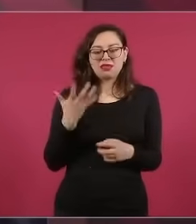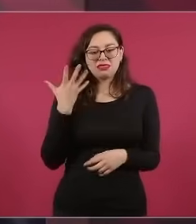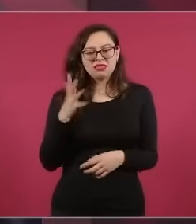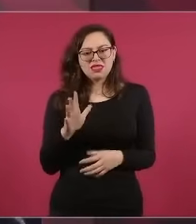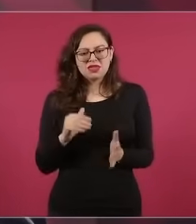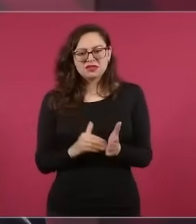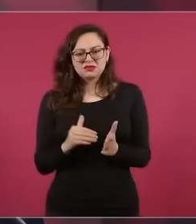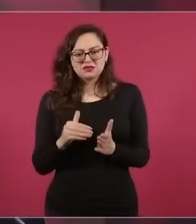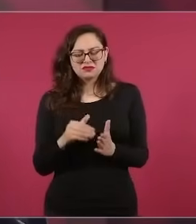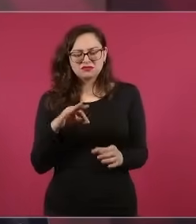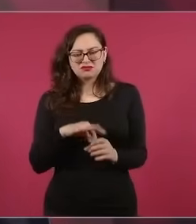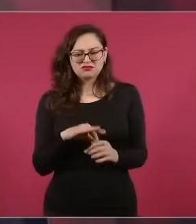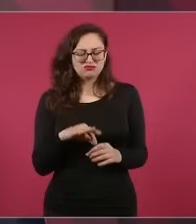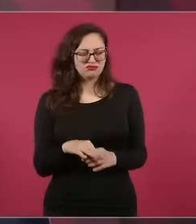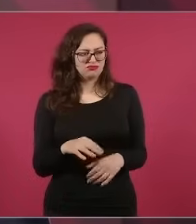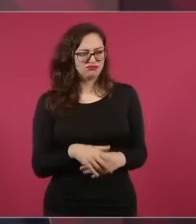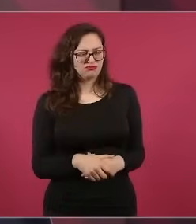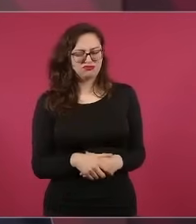las pruebas?